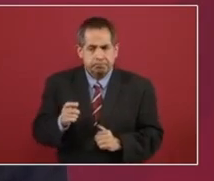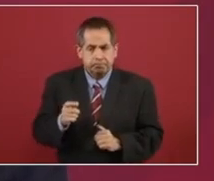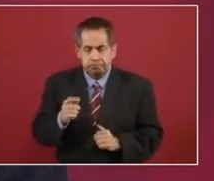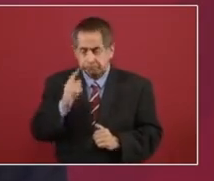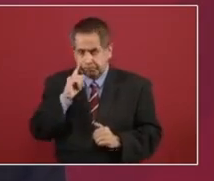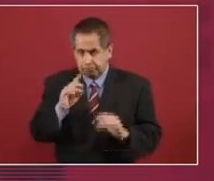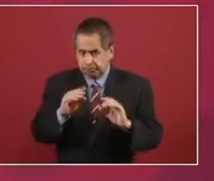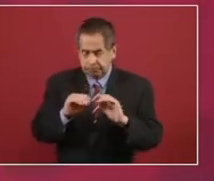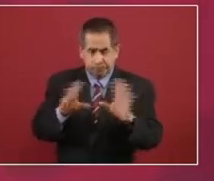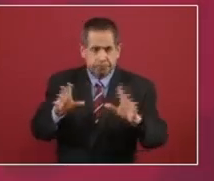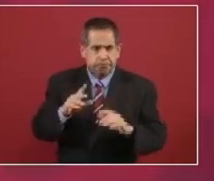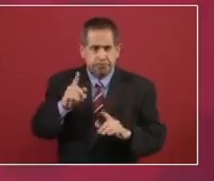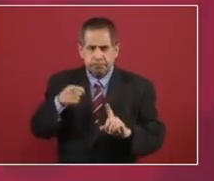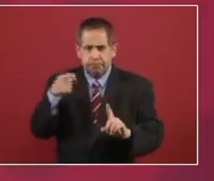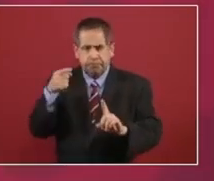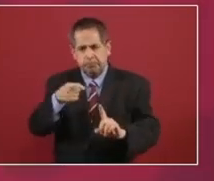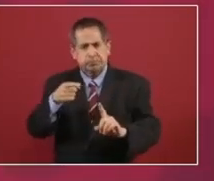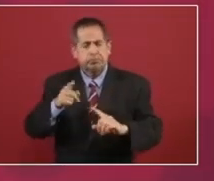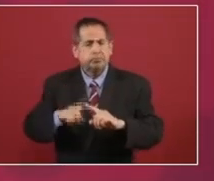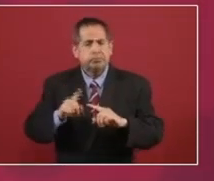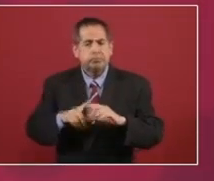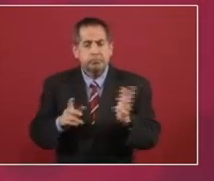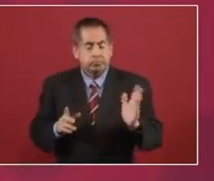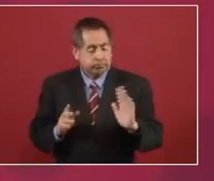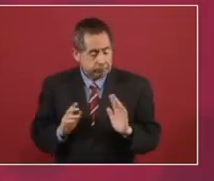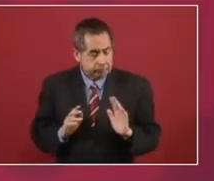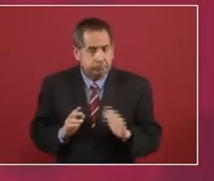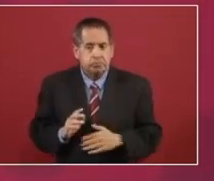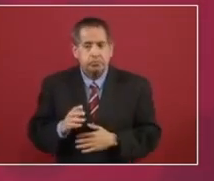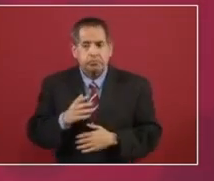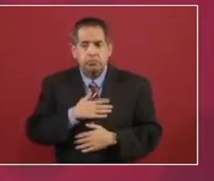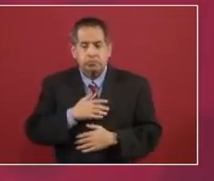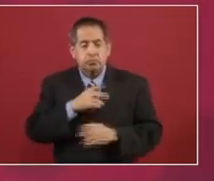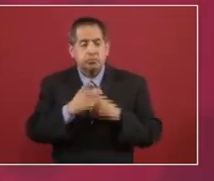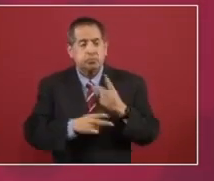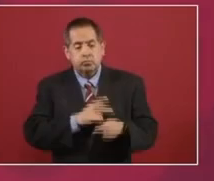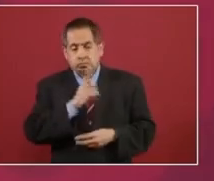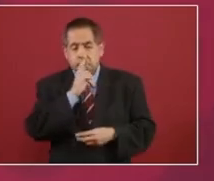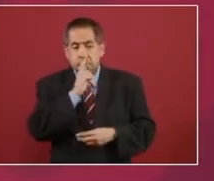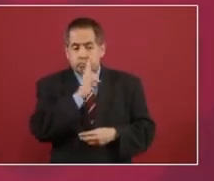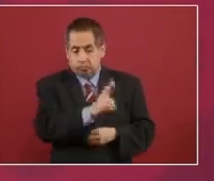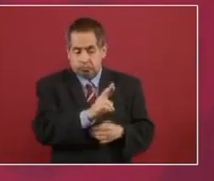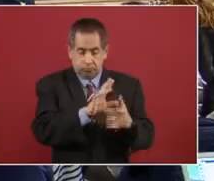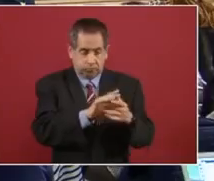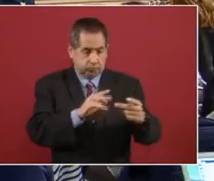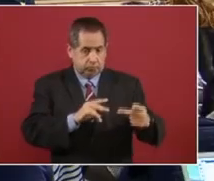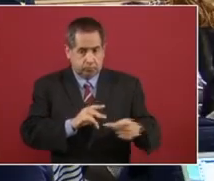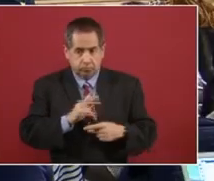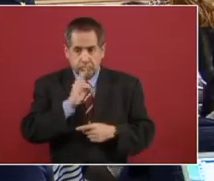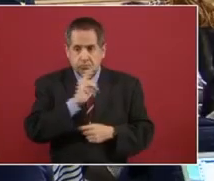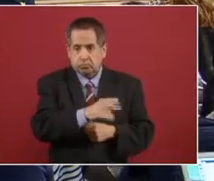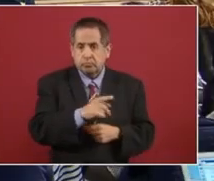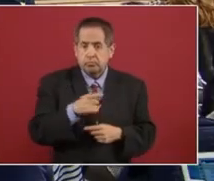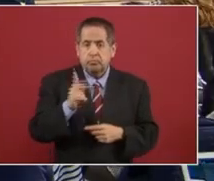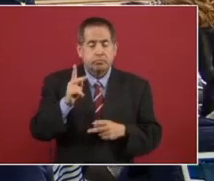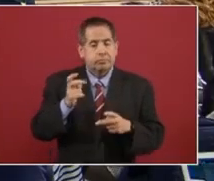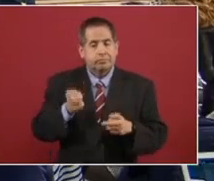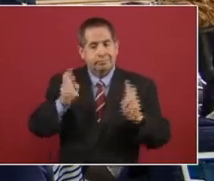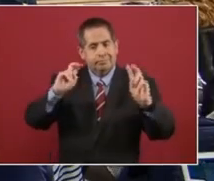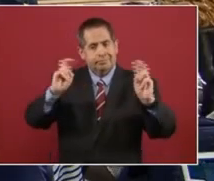se tome en cuenta que estoy contestando a tu pregunta, pero este